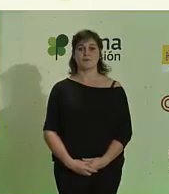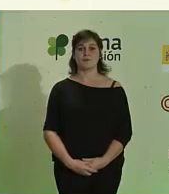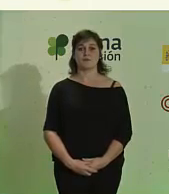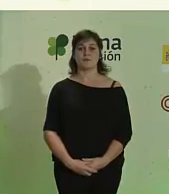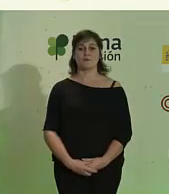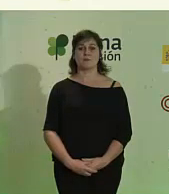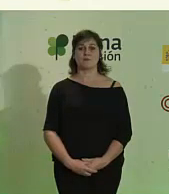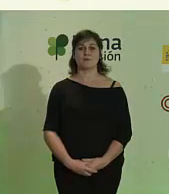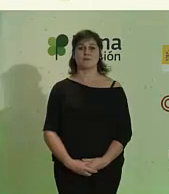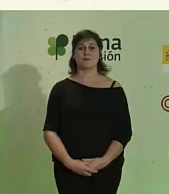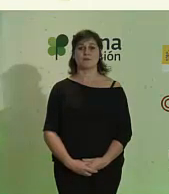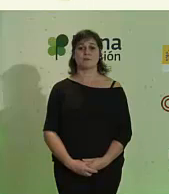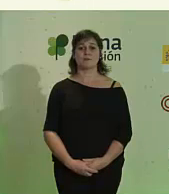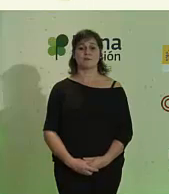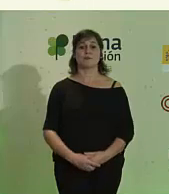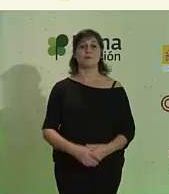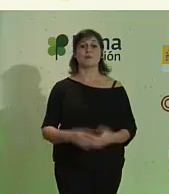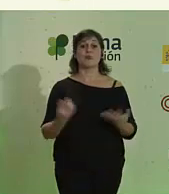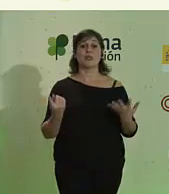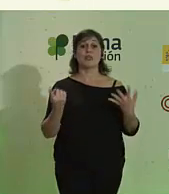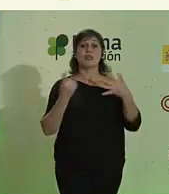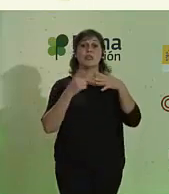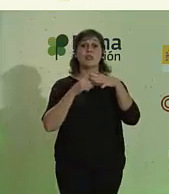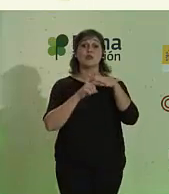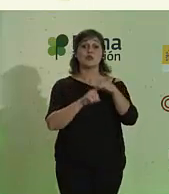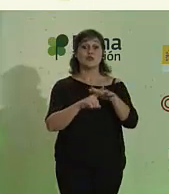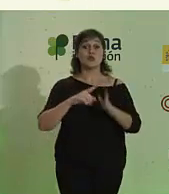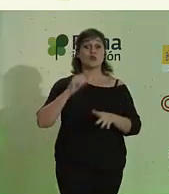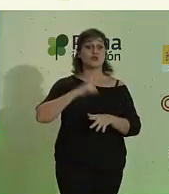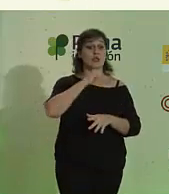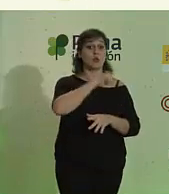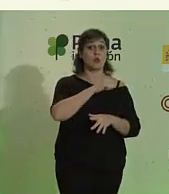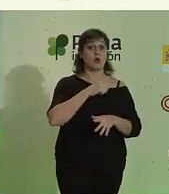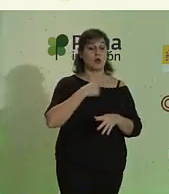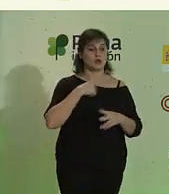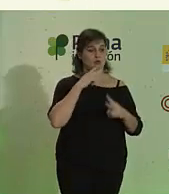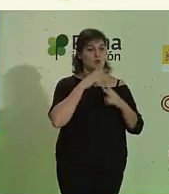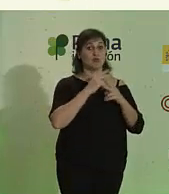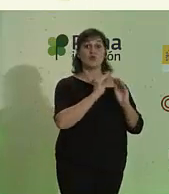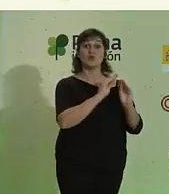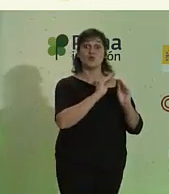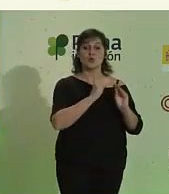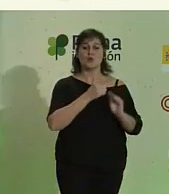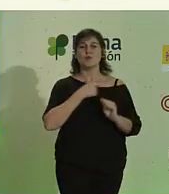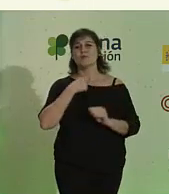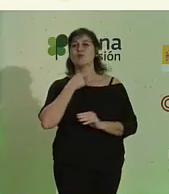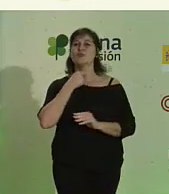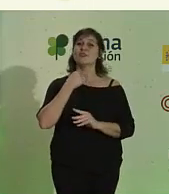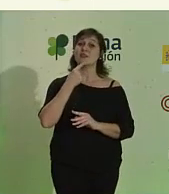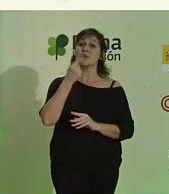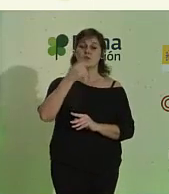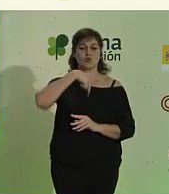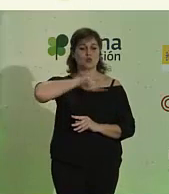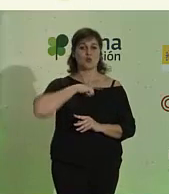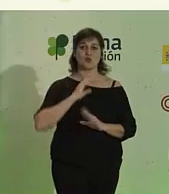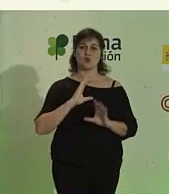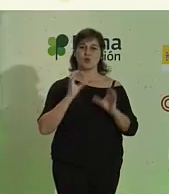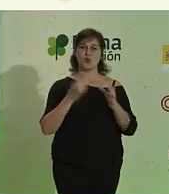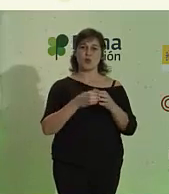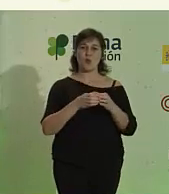Y en nombre de Inclusión Taiwán, me gustaría decir que somos un grupo